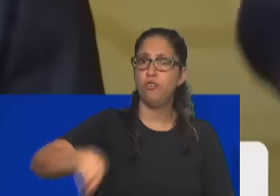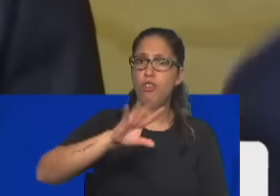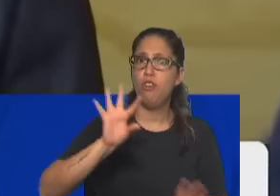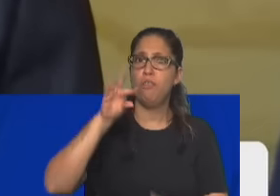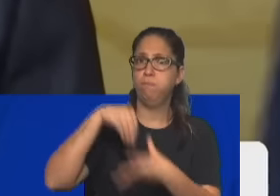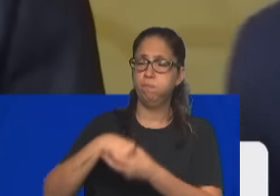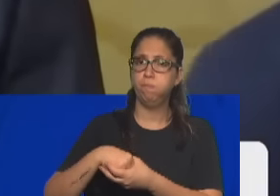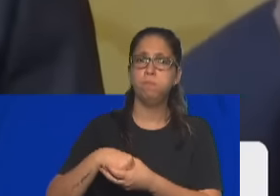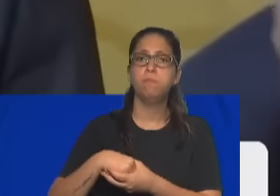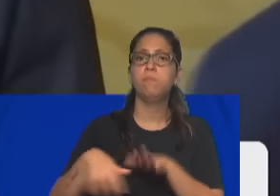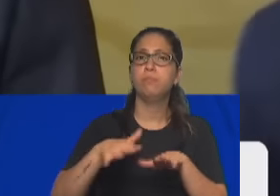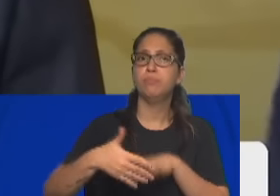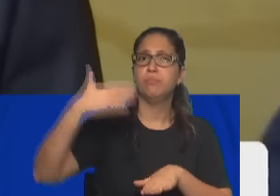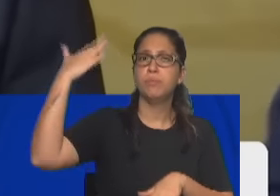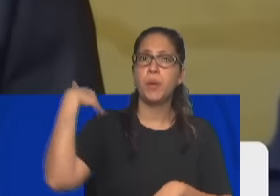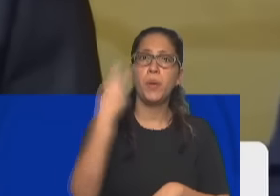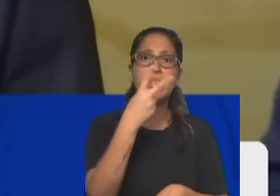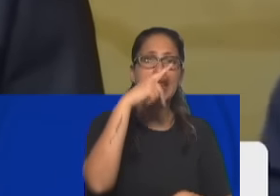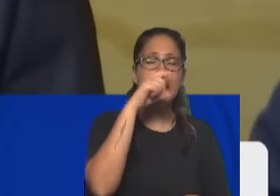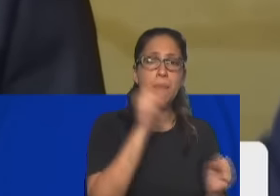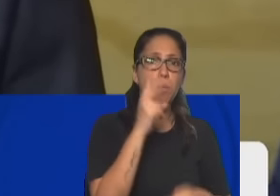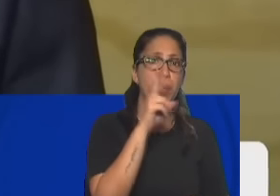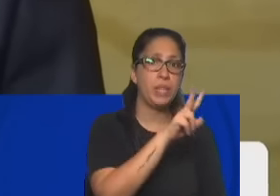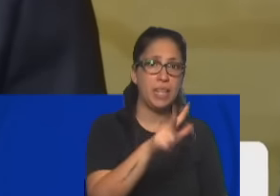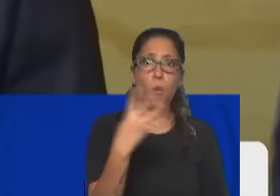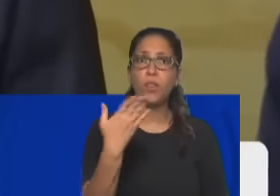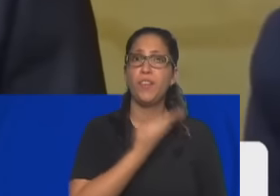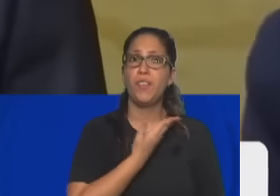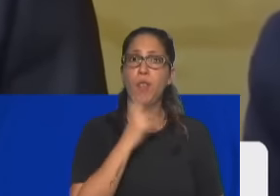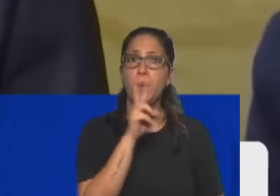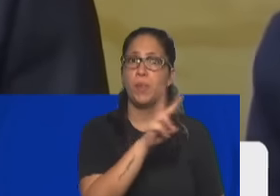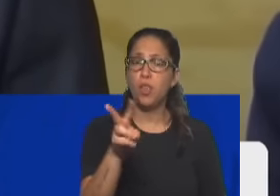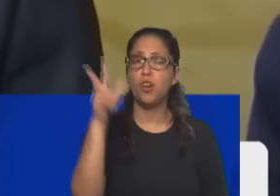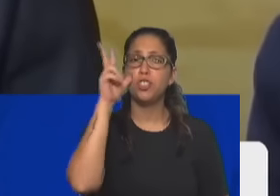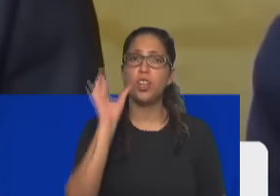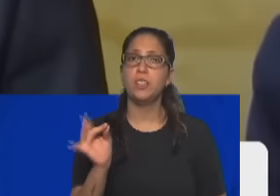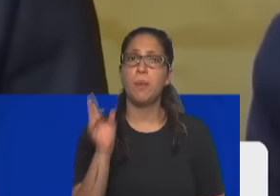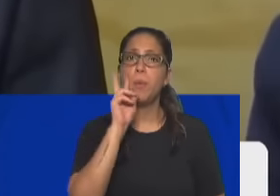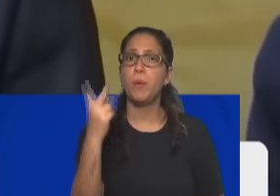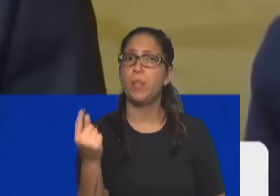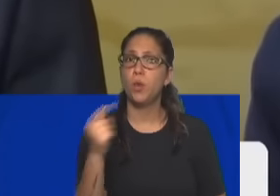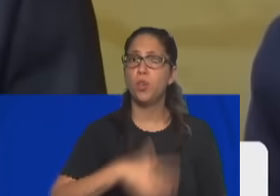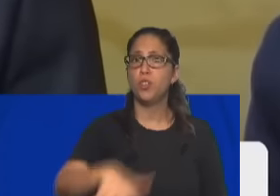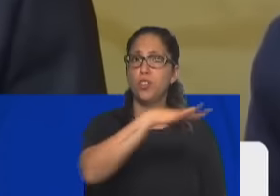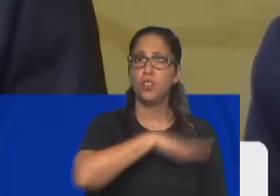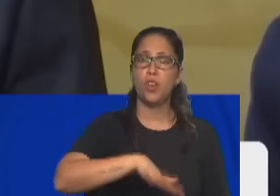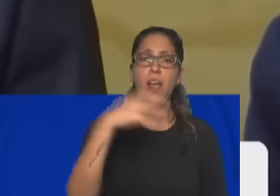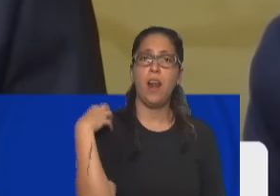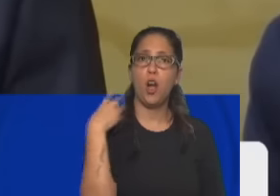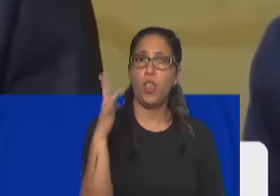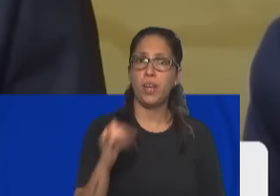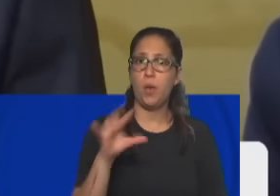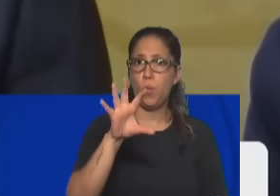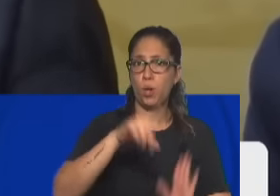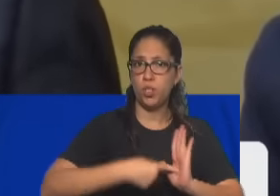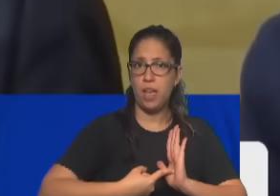entre sí por los hechos que ocurrieron el 27 de mayo 2023 el 4 de Febrero 2022 y el 8 de diciembre 2021 en la localidad de partido general Rodríguez provincia de Buenos